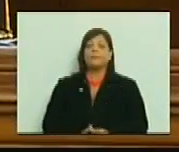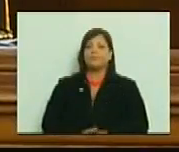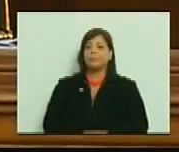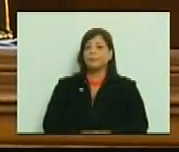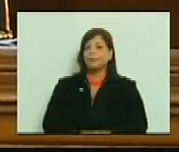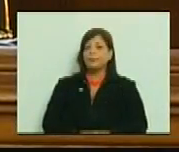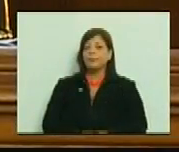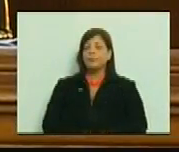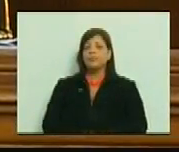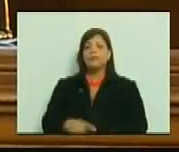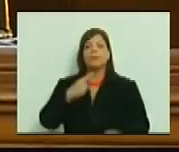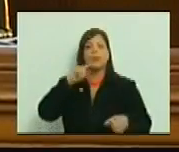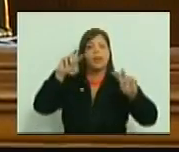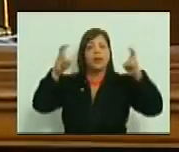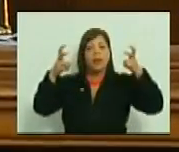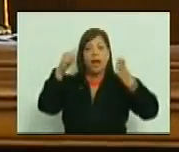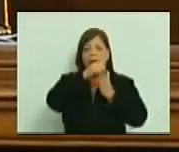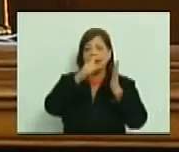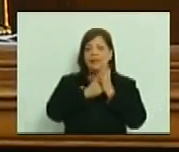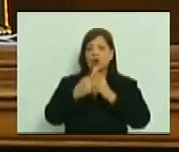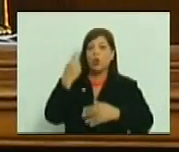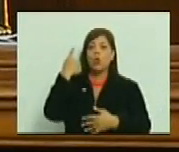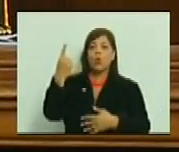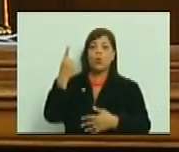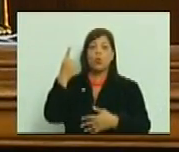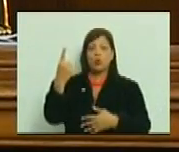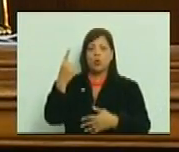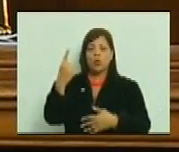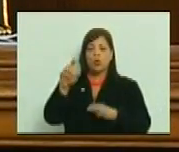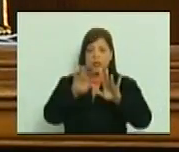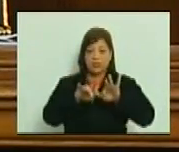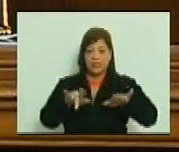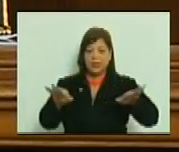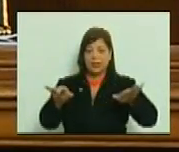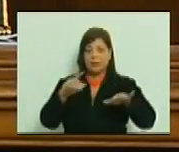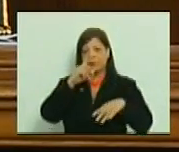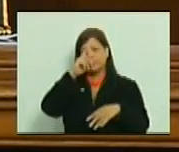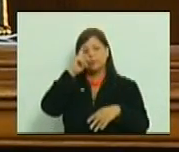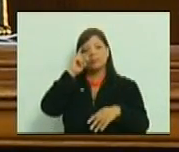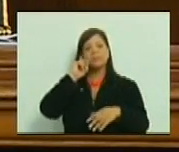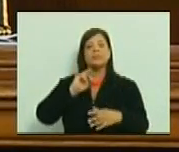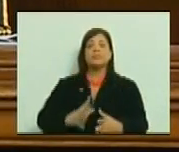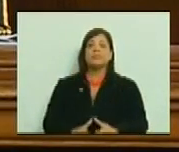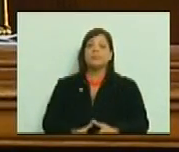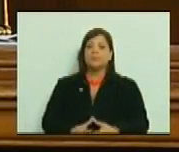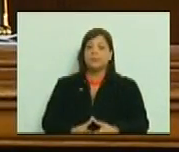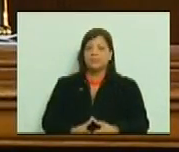En consideración, el artículo 1 leído por el secretario.